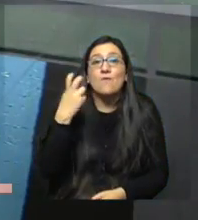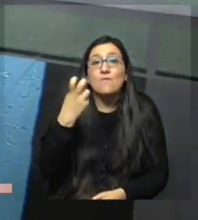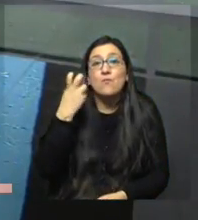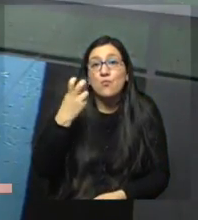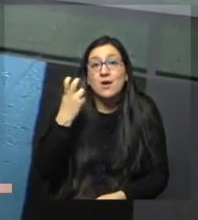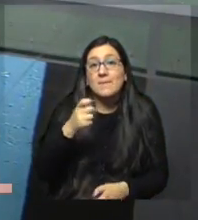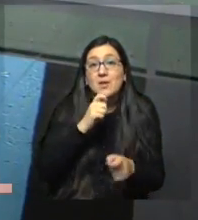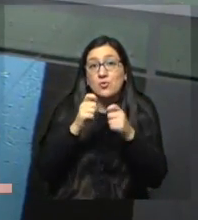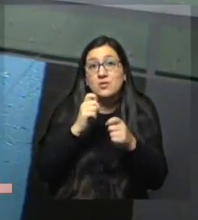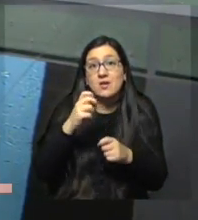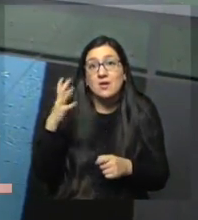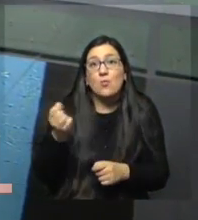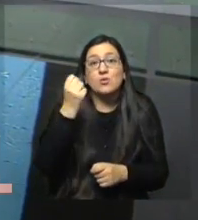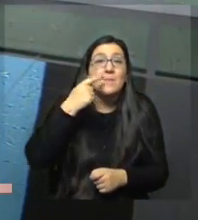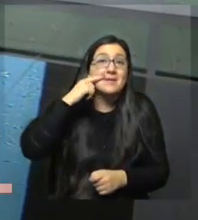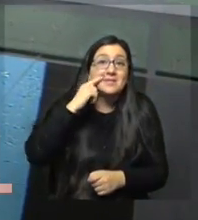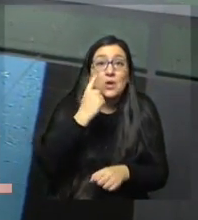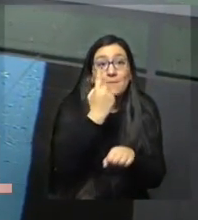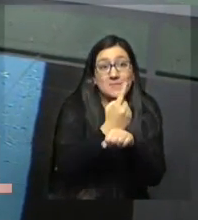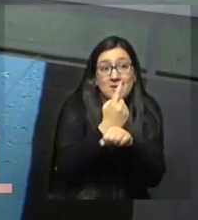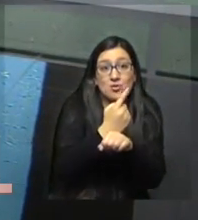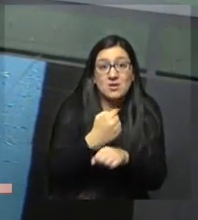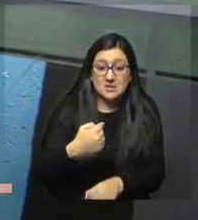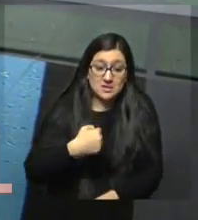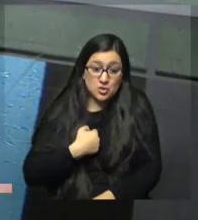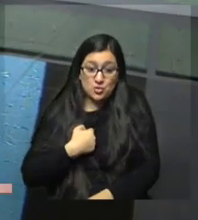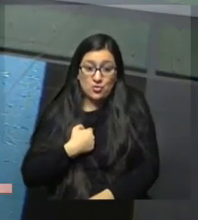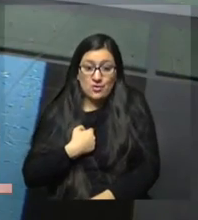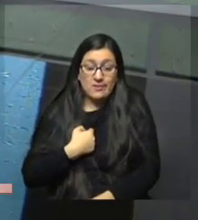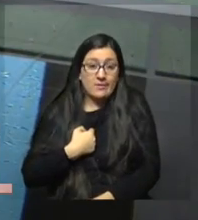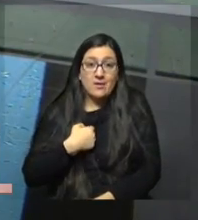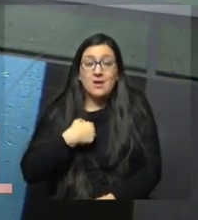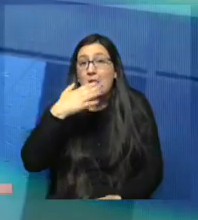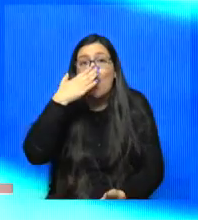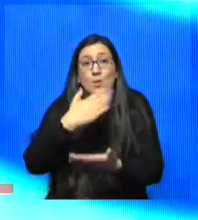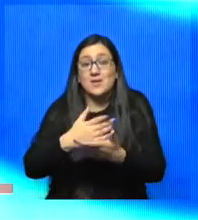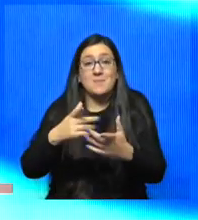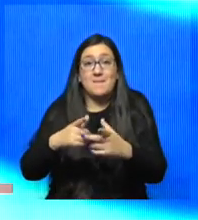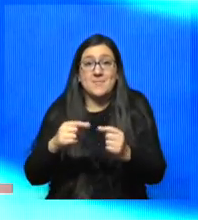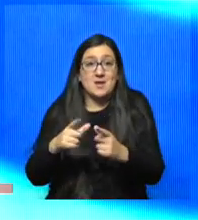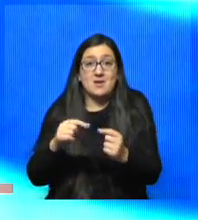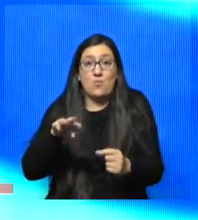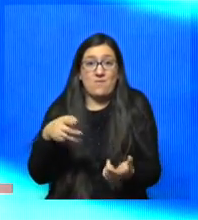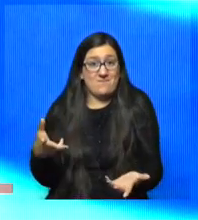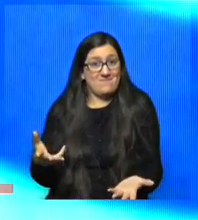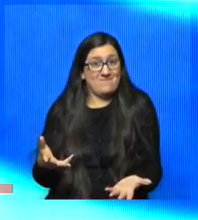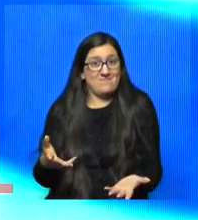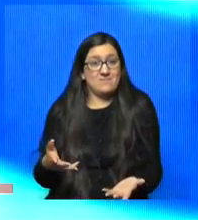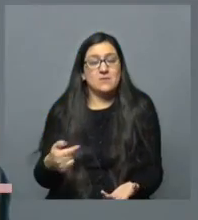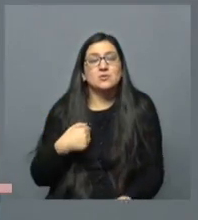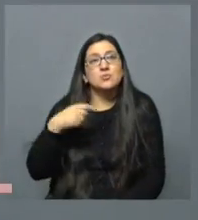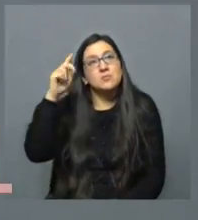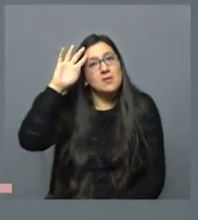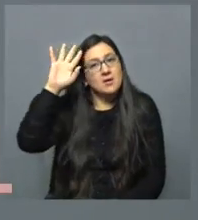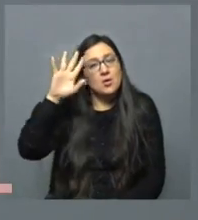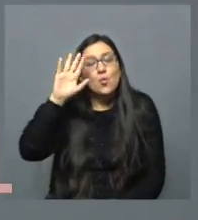cuarta página ya no llega nadie, sí, ahí, ¿no? Sí, eso es un ejemplo muy concreto, claro, del impacto que puede tener. Gustavo, yo pienso en la gente que nos está mirando y dice, bueno,